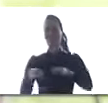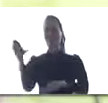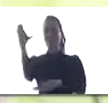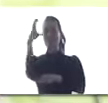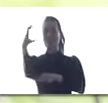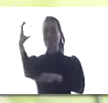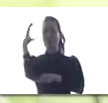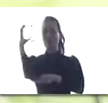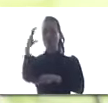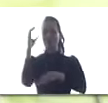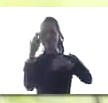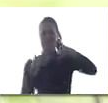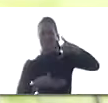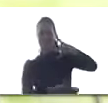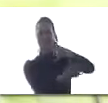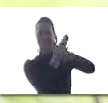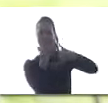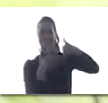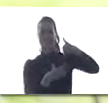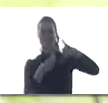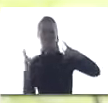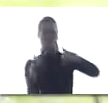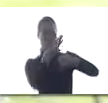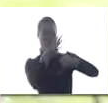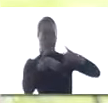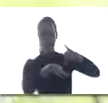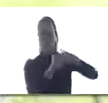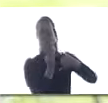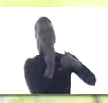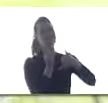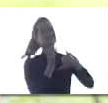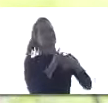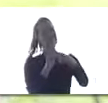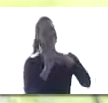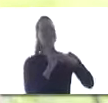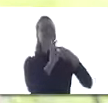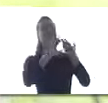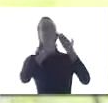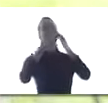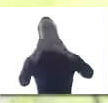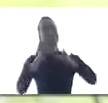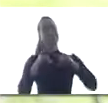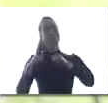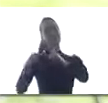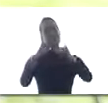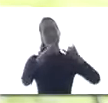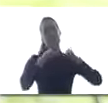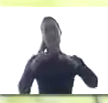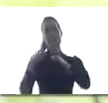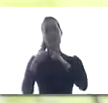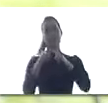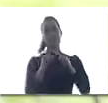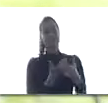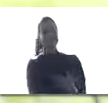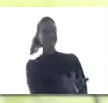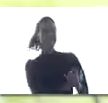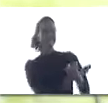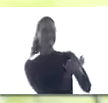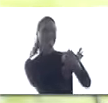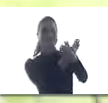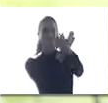ciudades alcancemos un futuro con paz y con igualdad. Con el vuelo de las